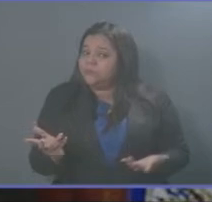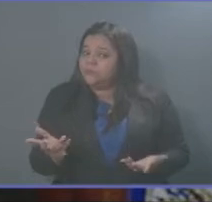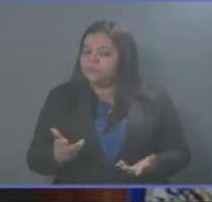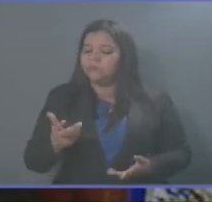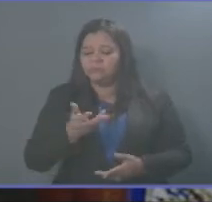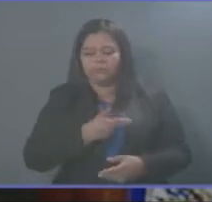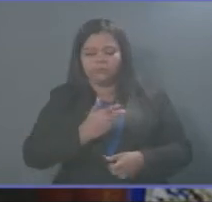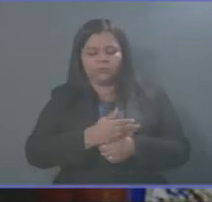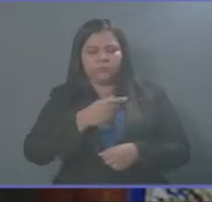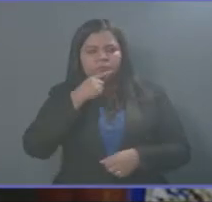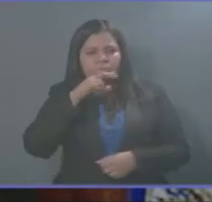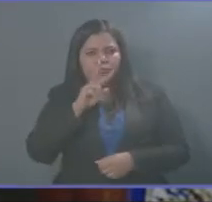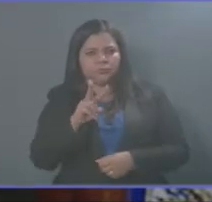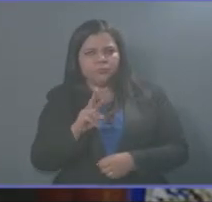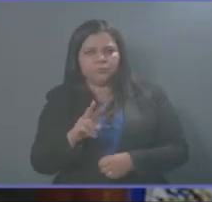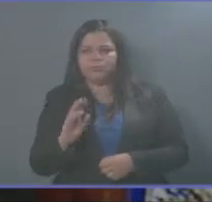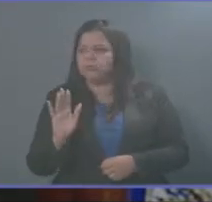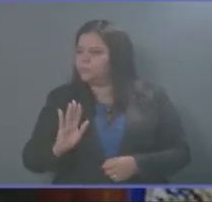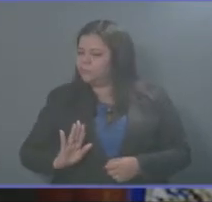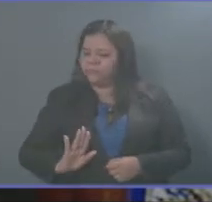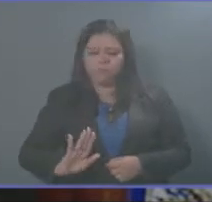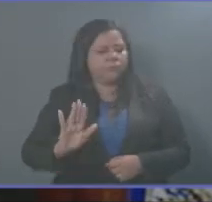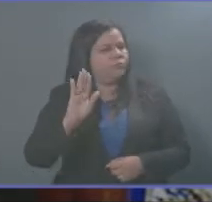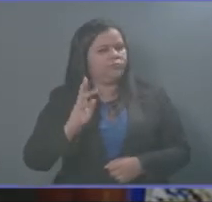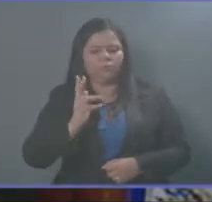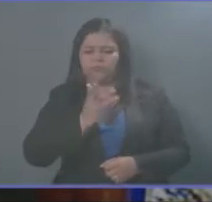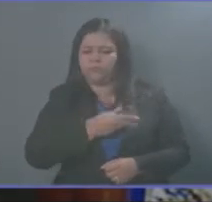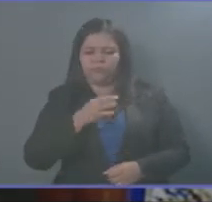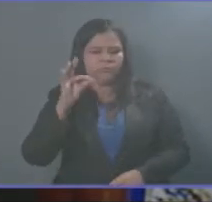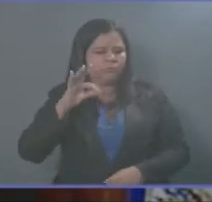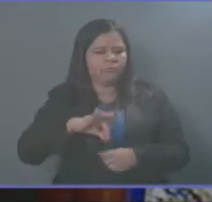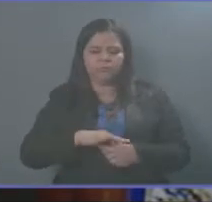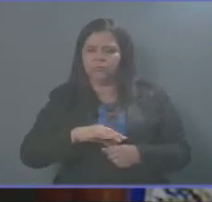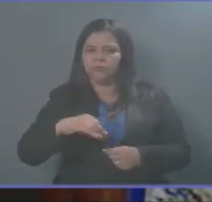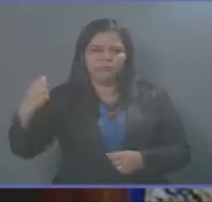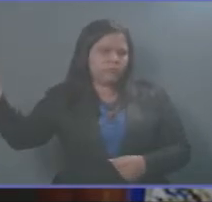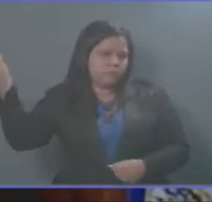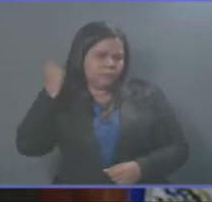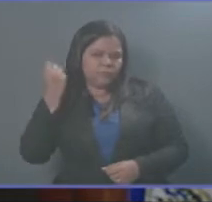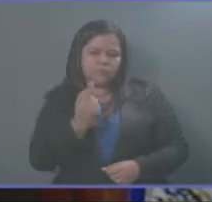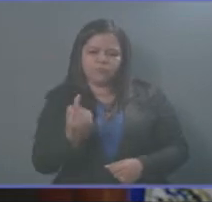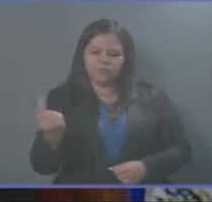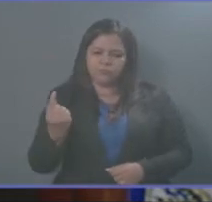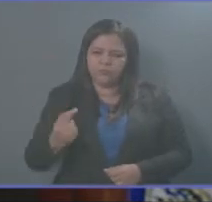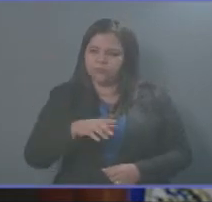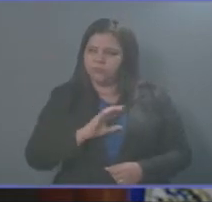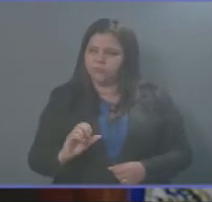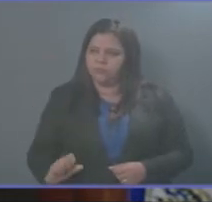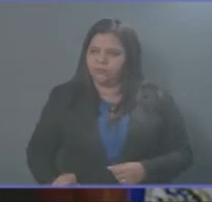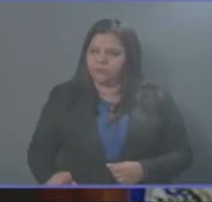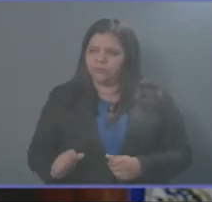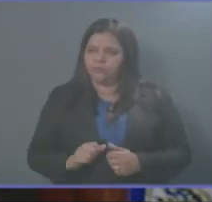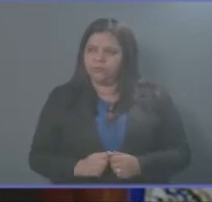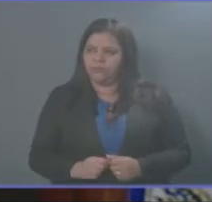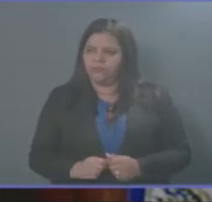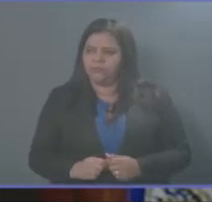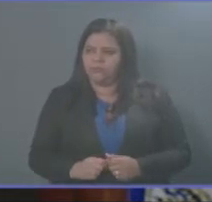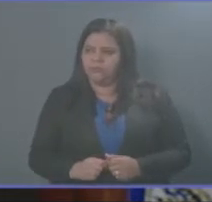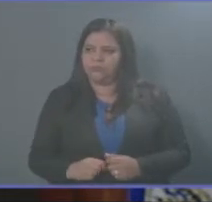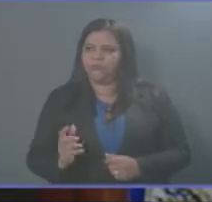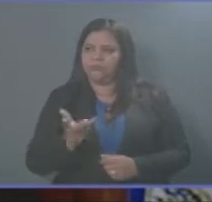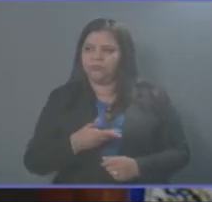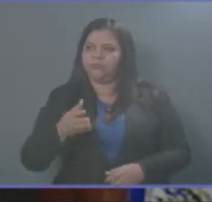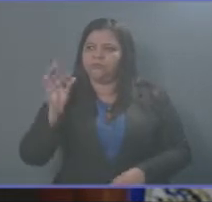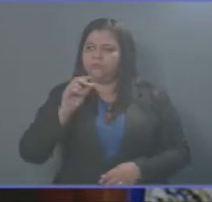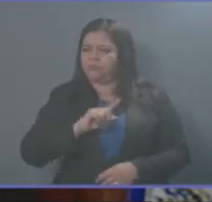grupo parlamentario del FMLN, jamás vamos a traicionar a los ciudadanos salvadoreños. Y vamos a votar,